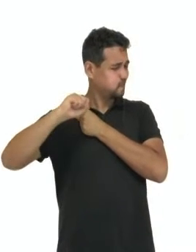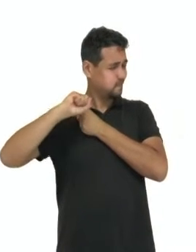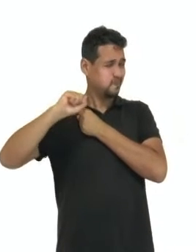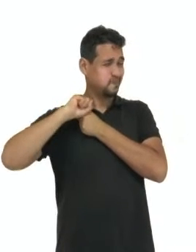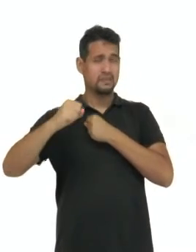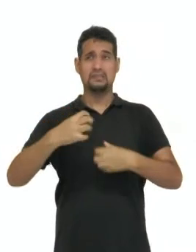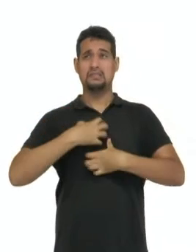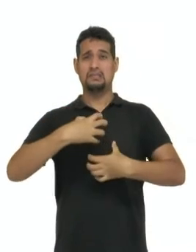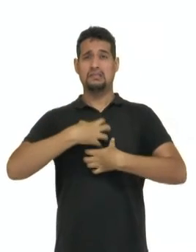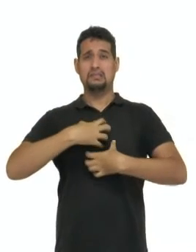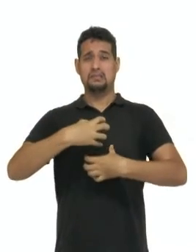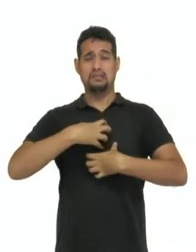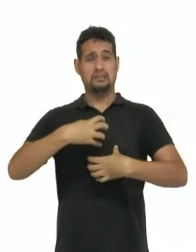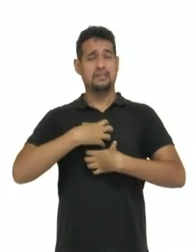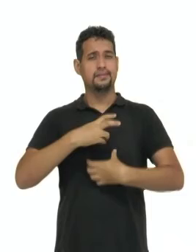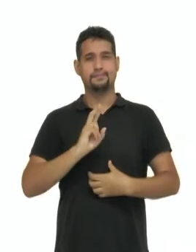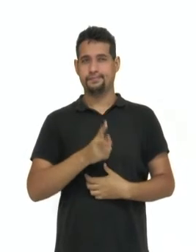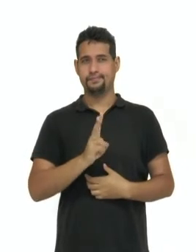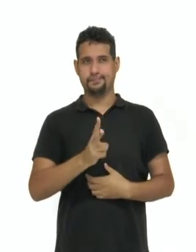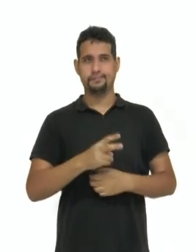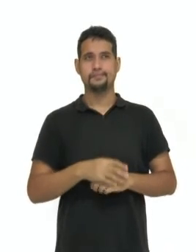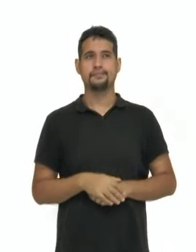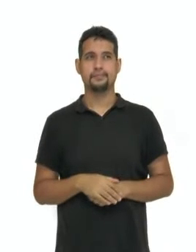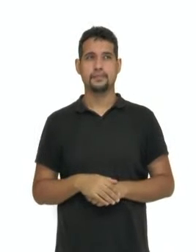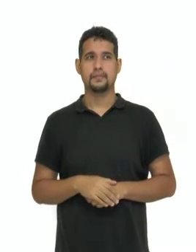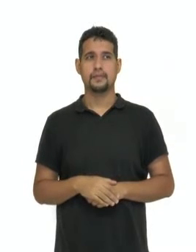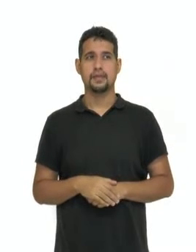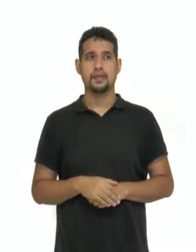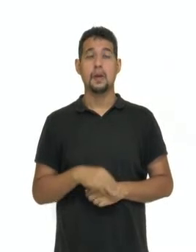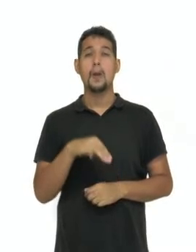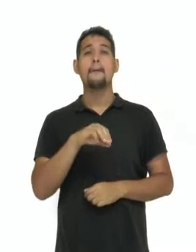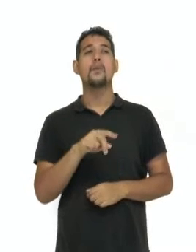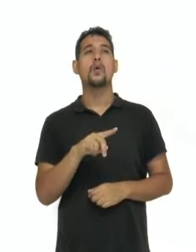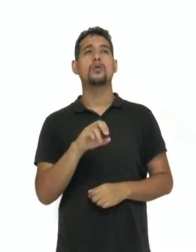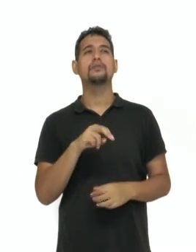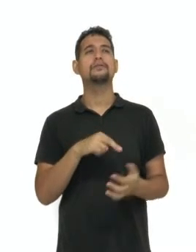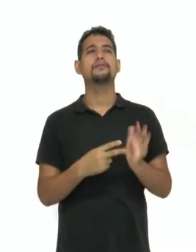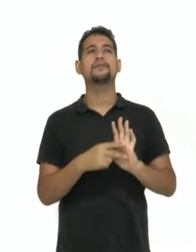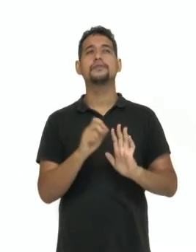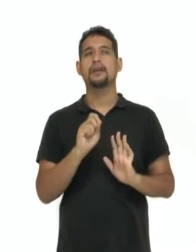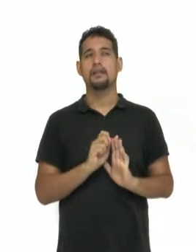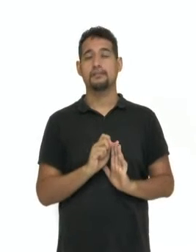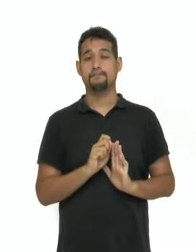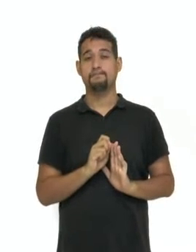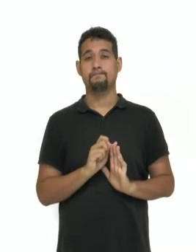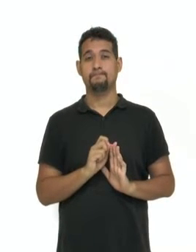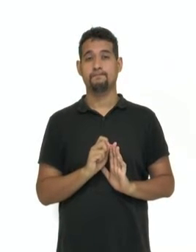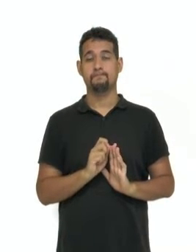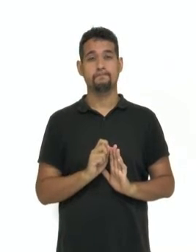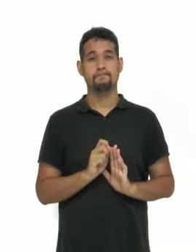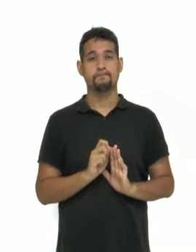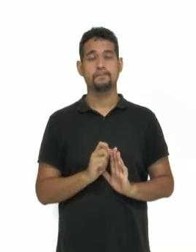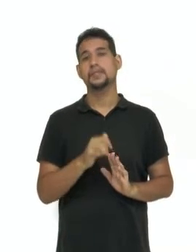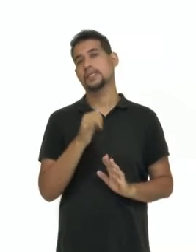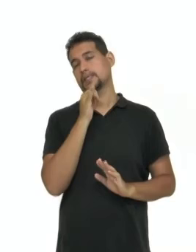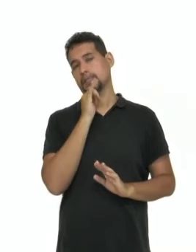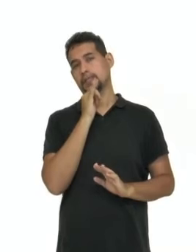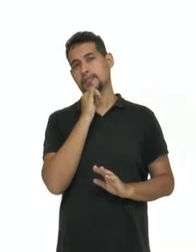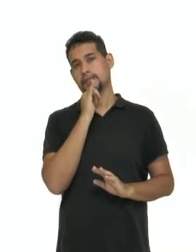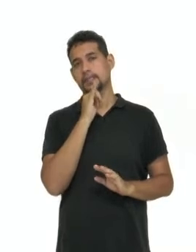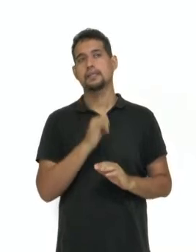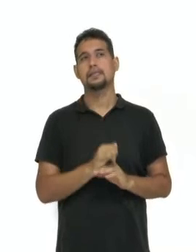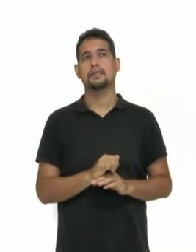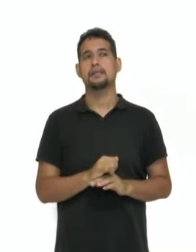mais alto que dá. Modo. En efecto, foi juego espectacular.